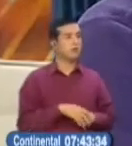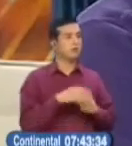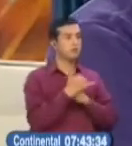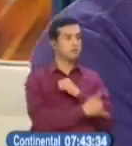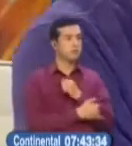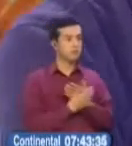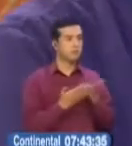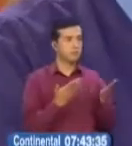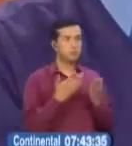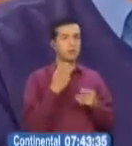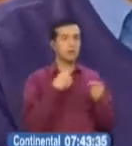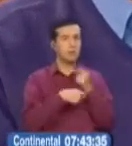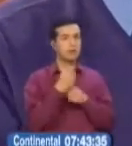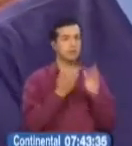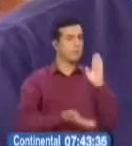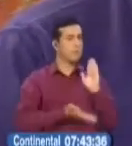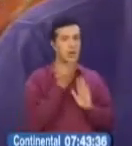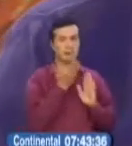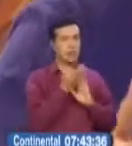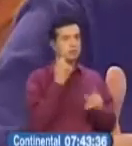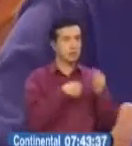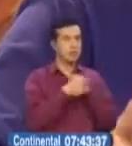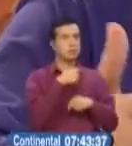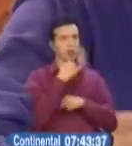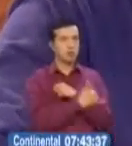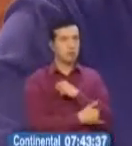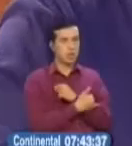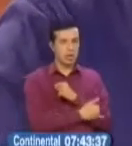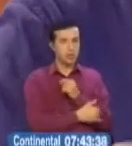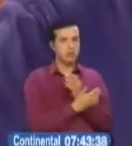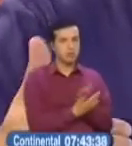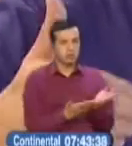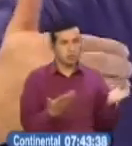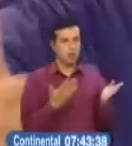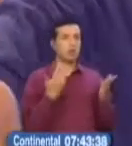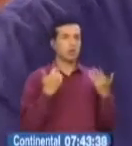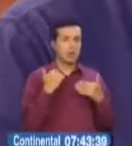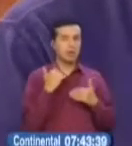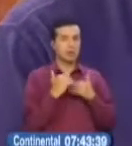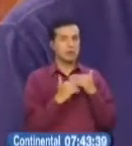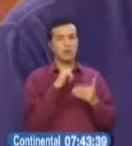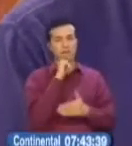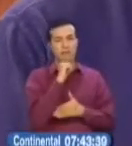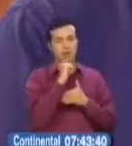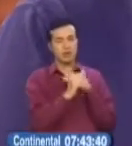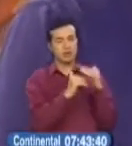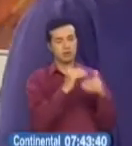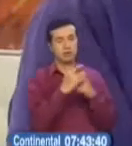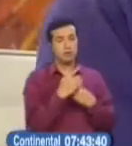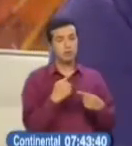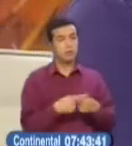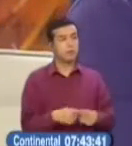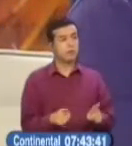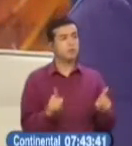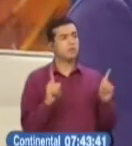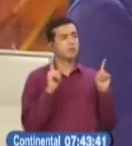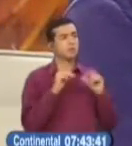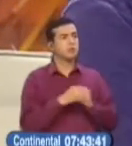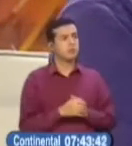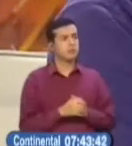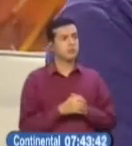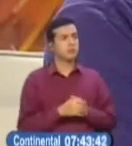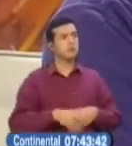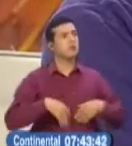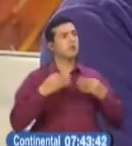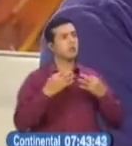país primario exportador, hemos avanzado en un proceso, hay mucha tarea por hacer, pero para